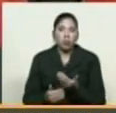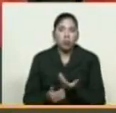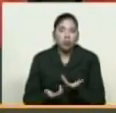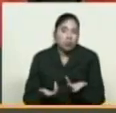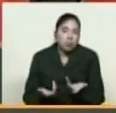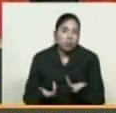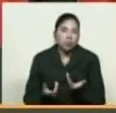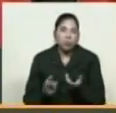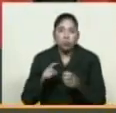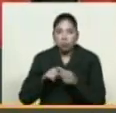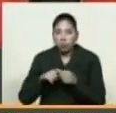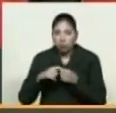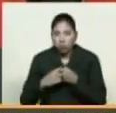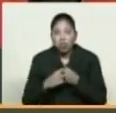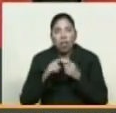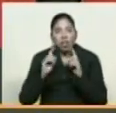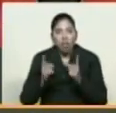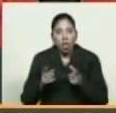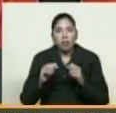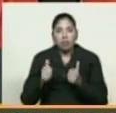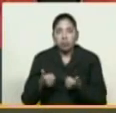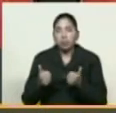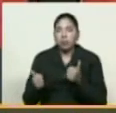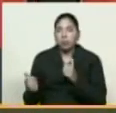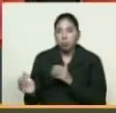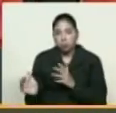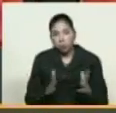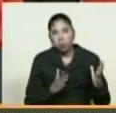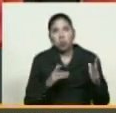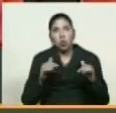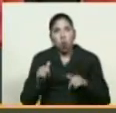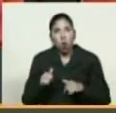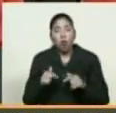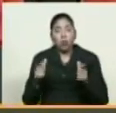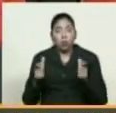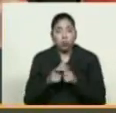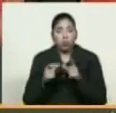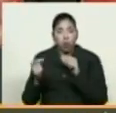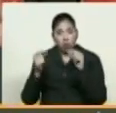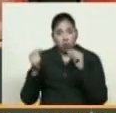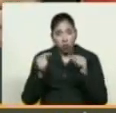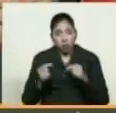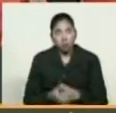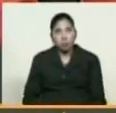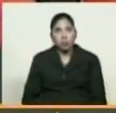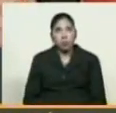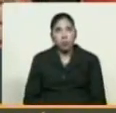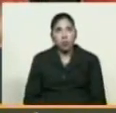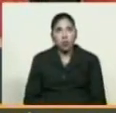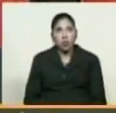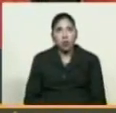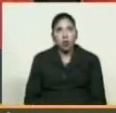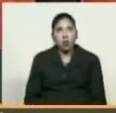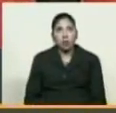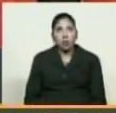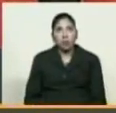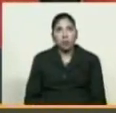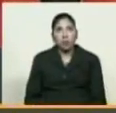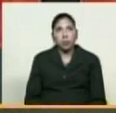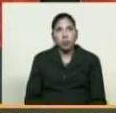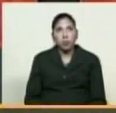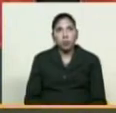campaña que debe comenzar y ya está trabajando. La reunión de hoy tiene que ver con eso dentro del partido. Pero el jefe del comando de campaña es el propio